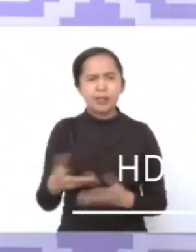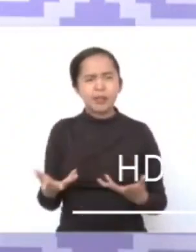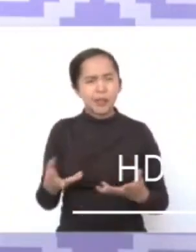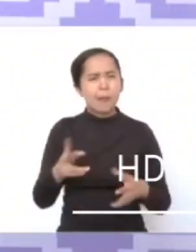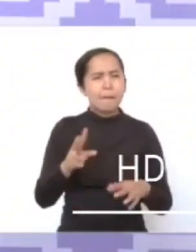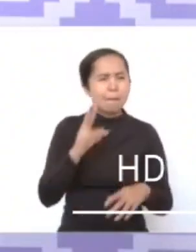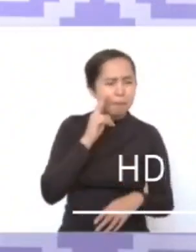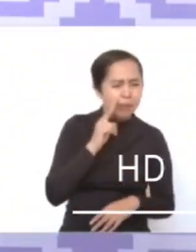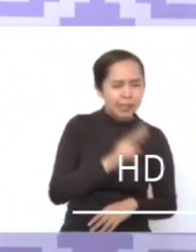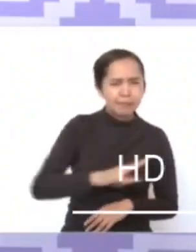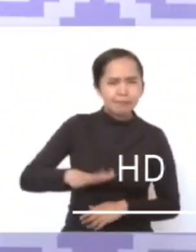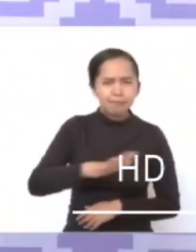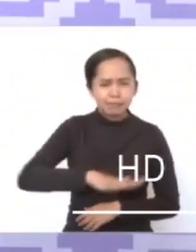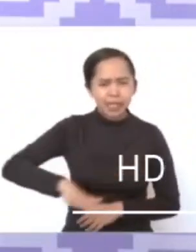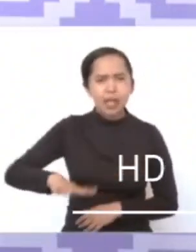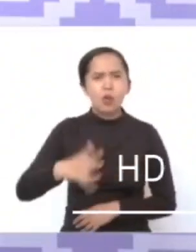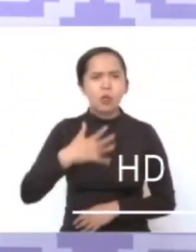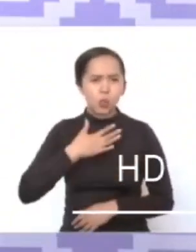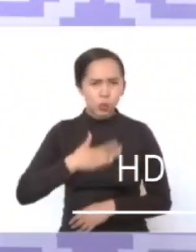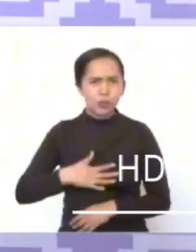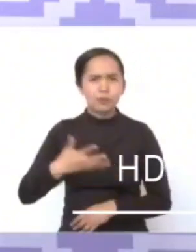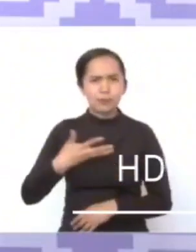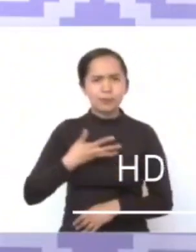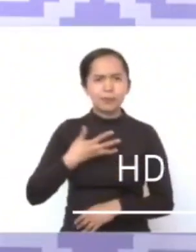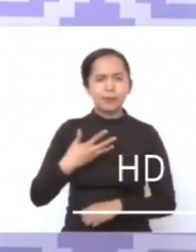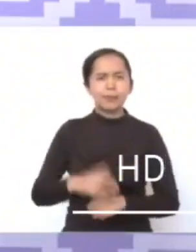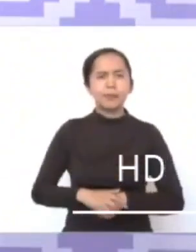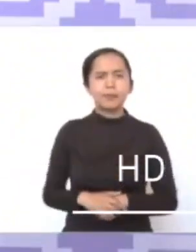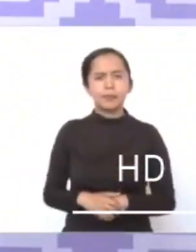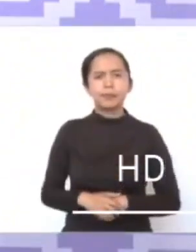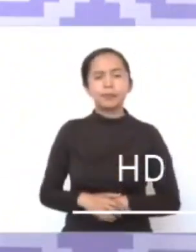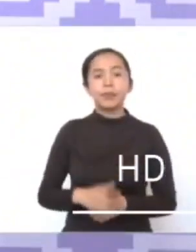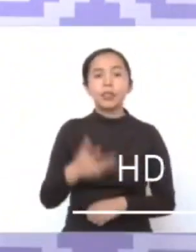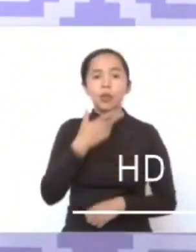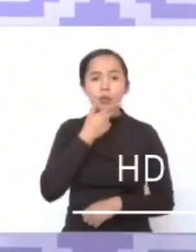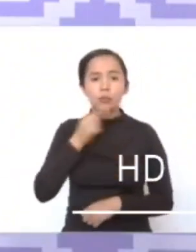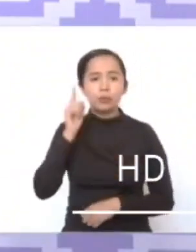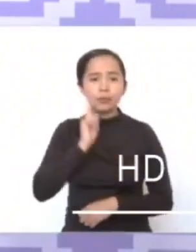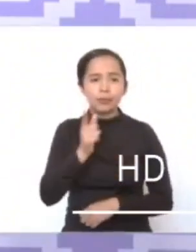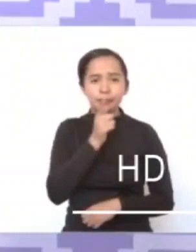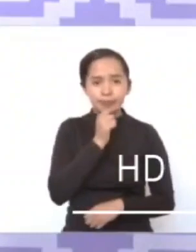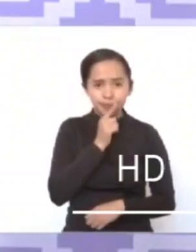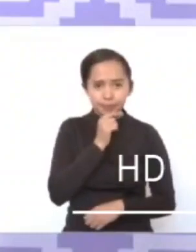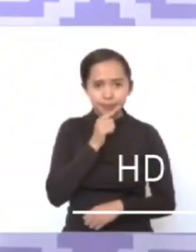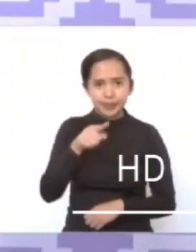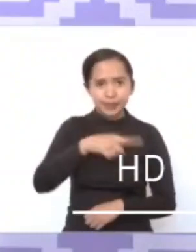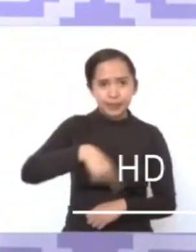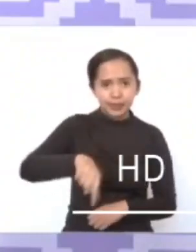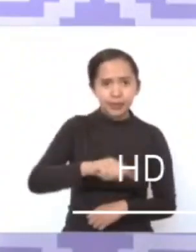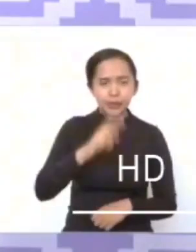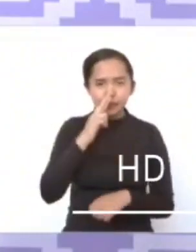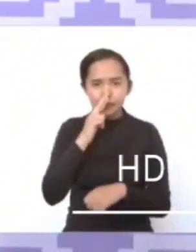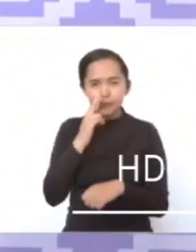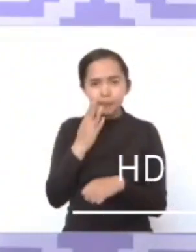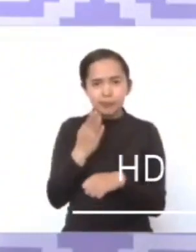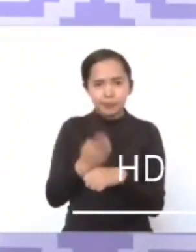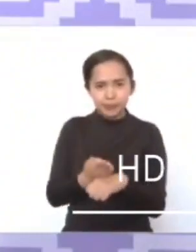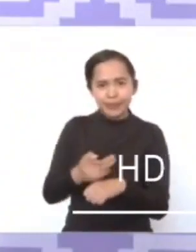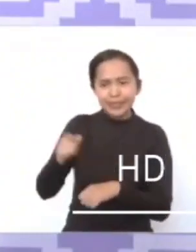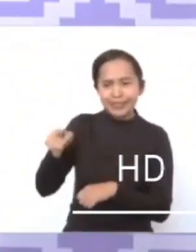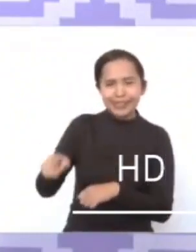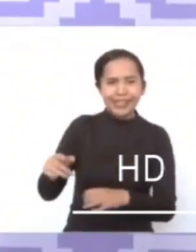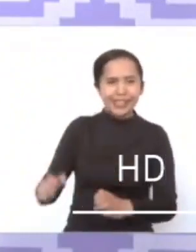una sociedad cada vez más justa. Las y los policías suelen ser los primeros respondientes de estos